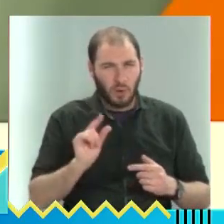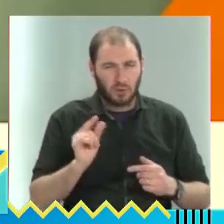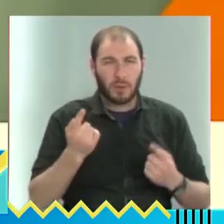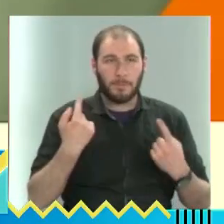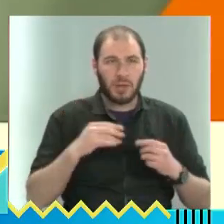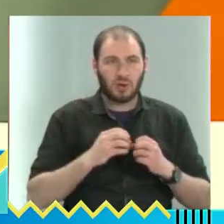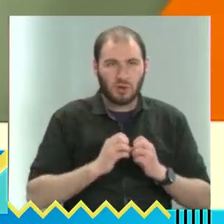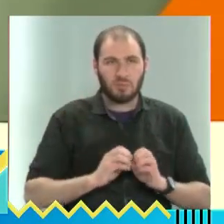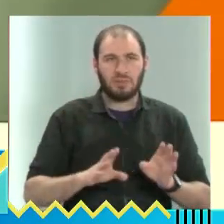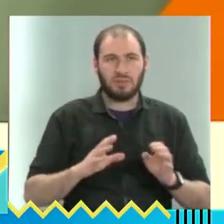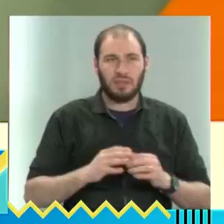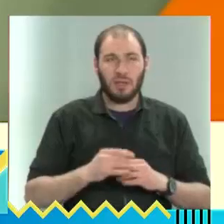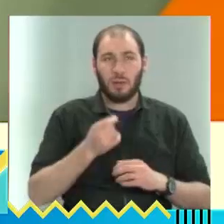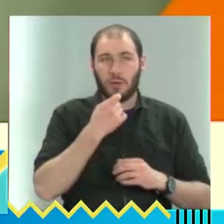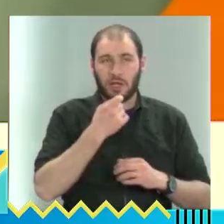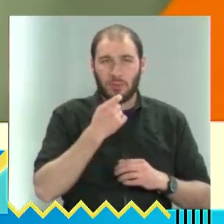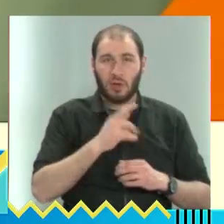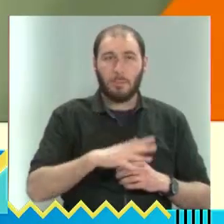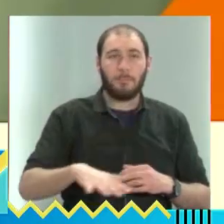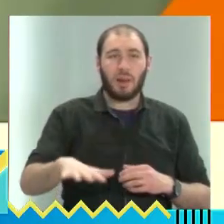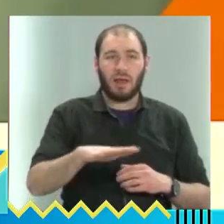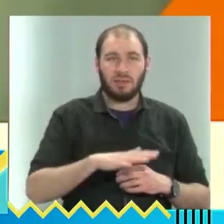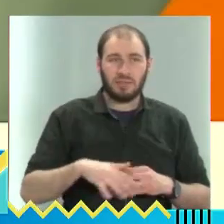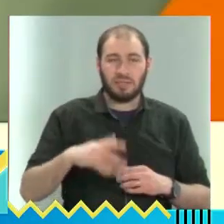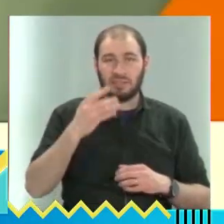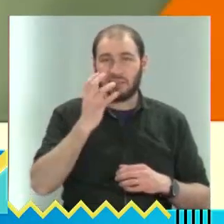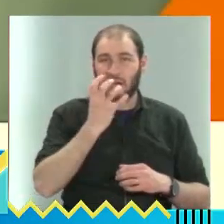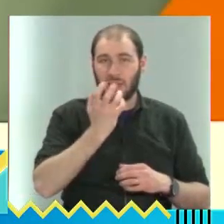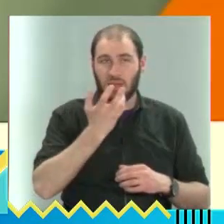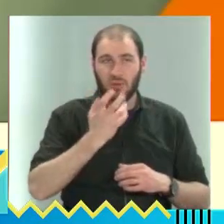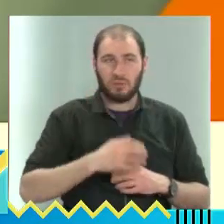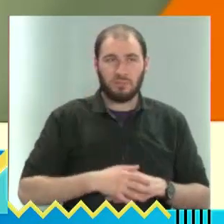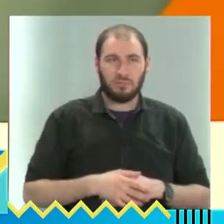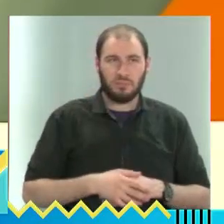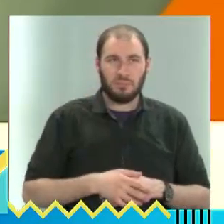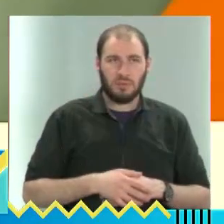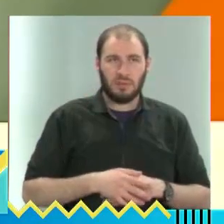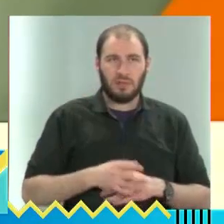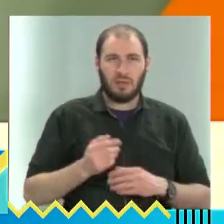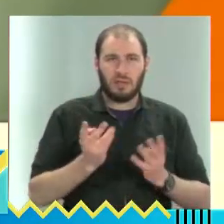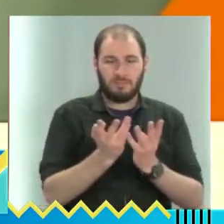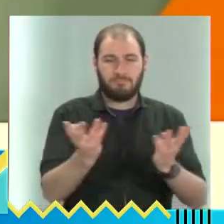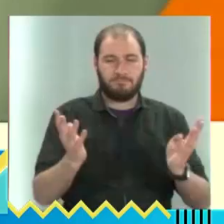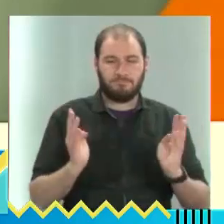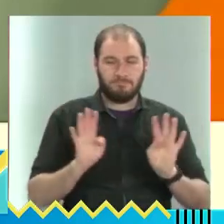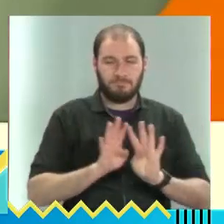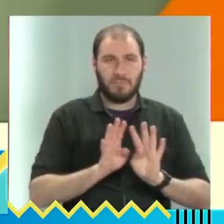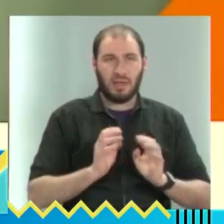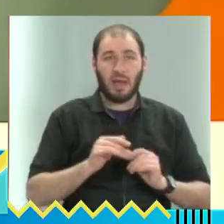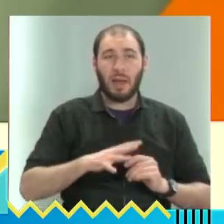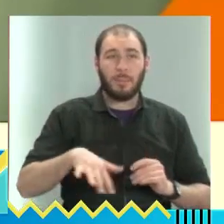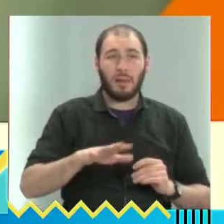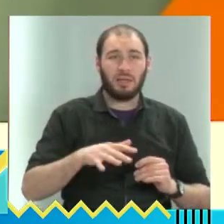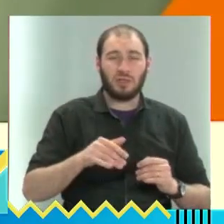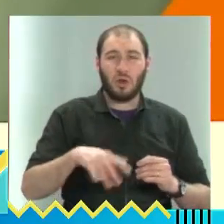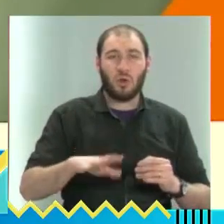se ha empezado a ver, por ejemplo en la Plaza Sarmiento, que se ha acercado la plaza, cuando las plazas deberían ser